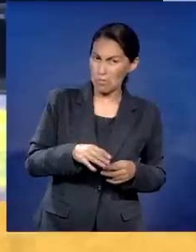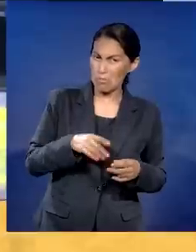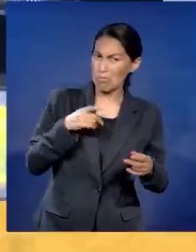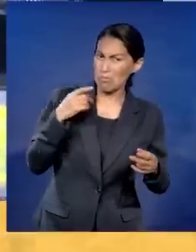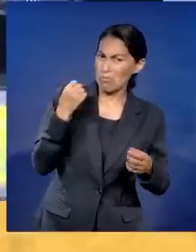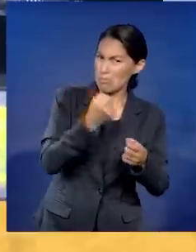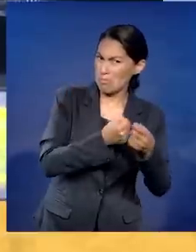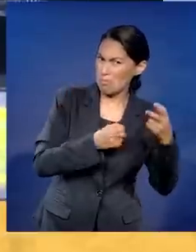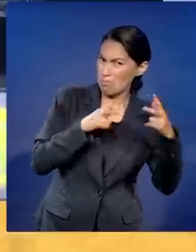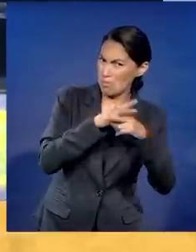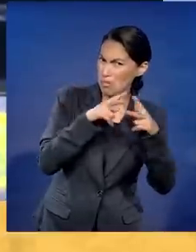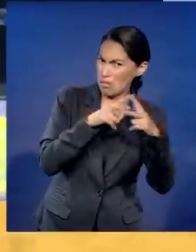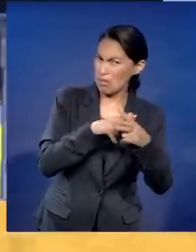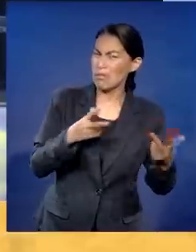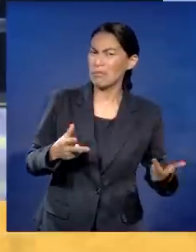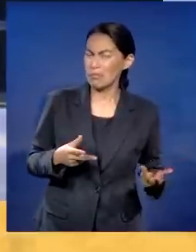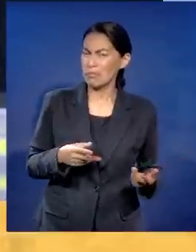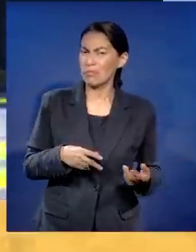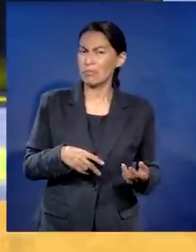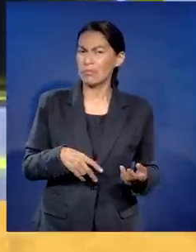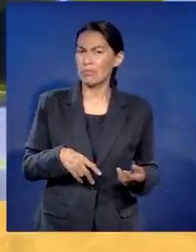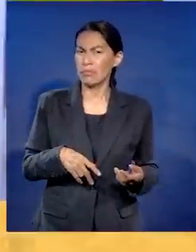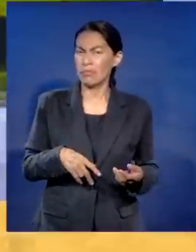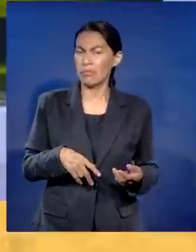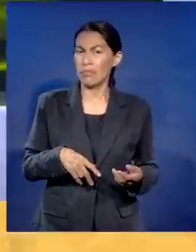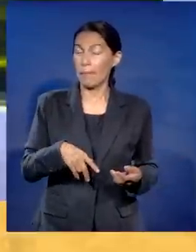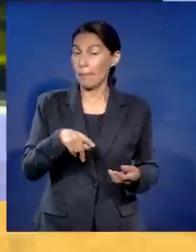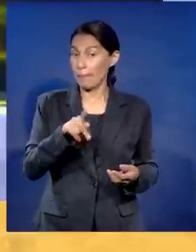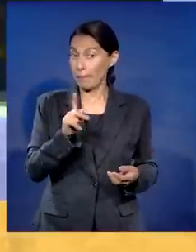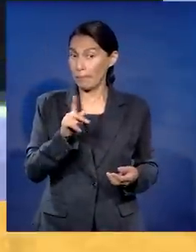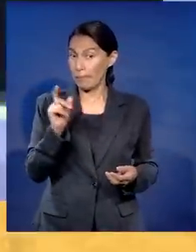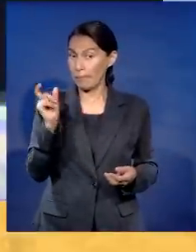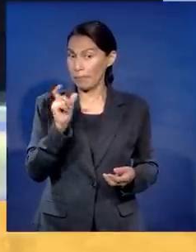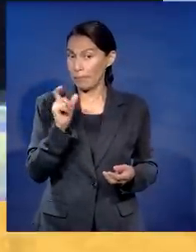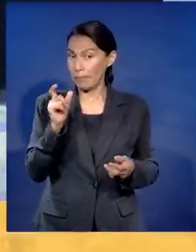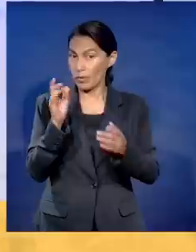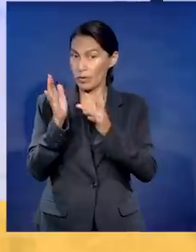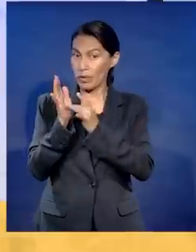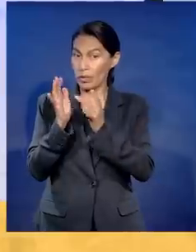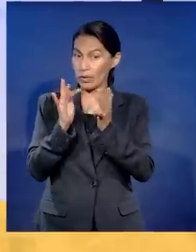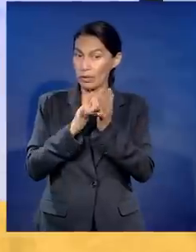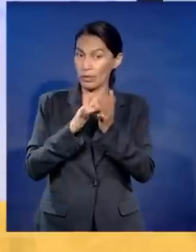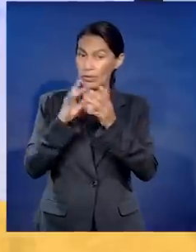maestro como caudillo. El problema fue que cuando arrestaron a Jesús,